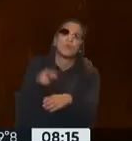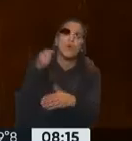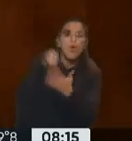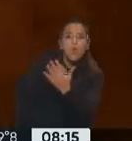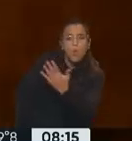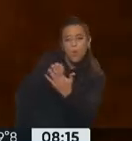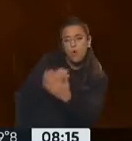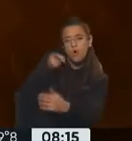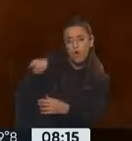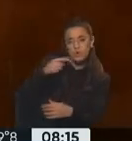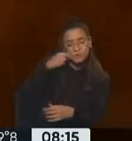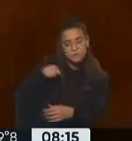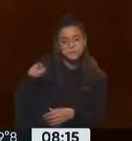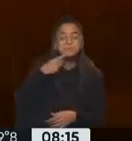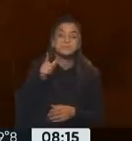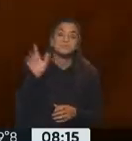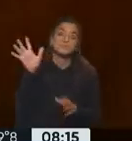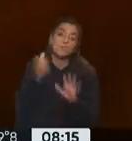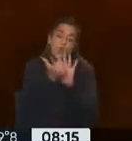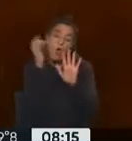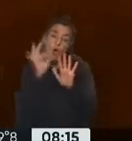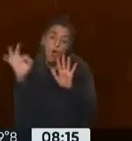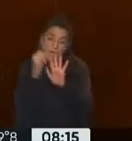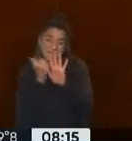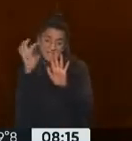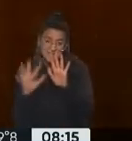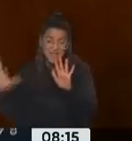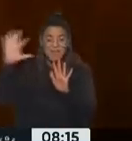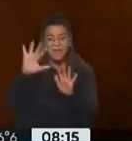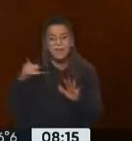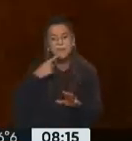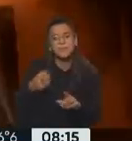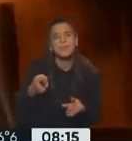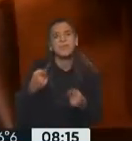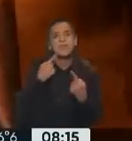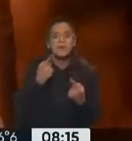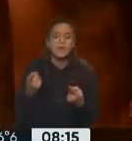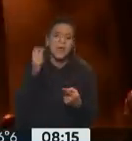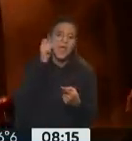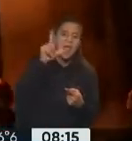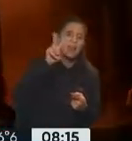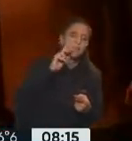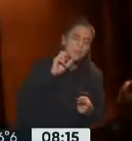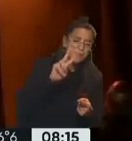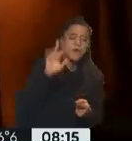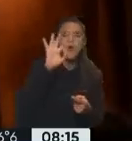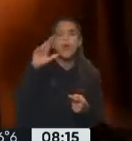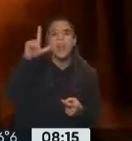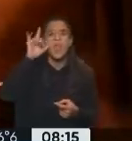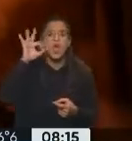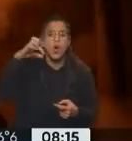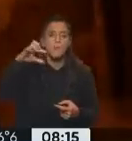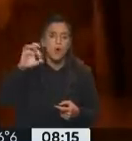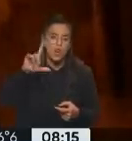pero en otras ciudades del oeste por ejemplo a principios de la semana hablábamos de lviv o leópolis en el oeste